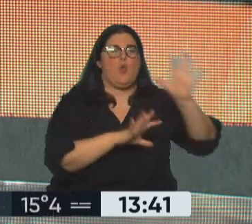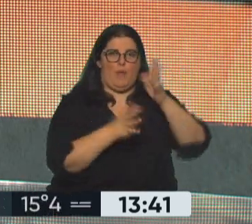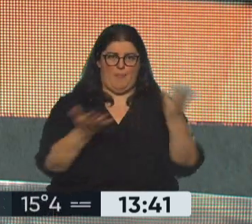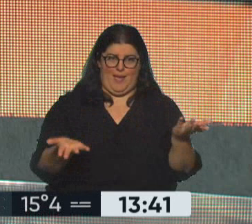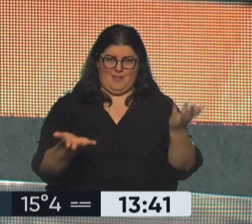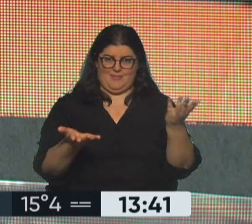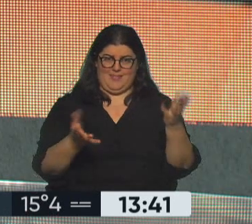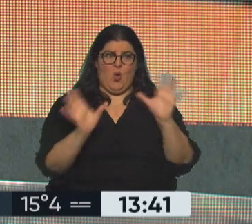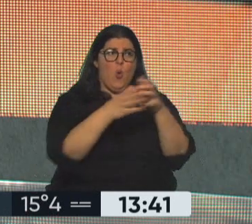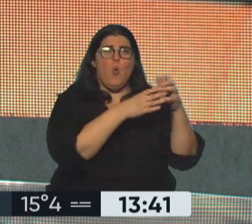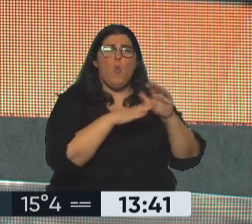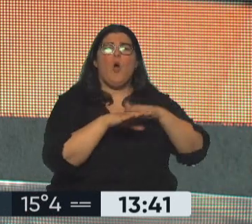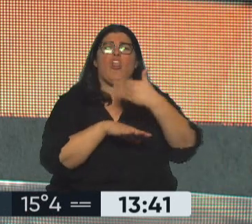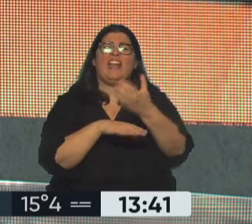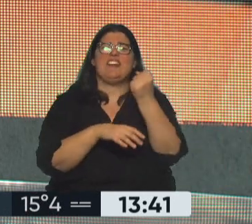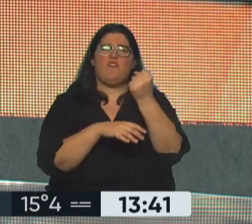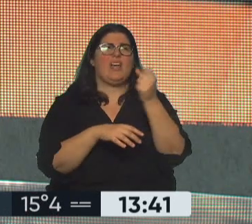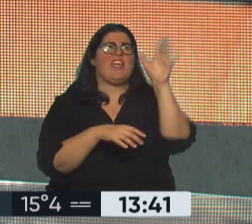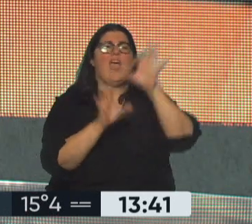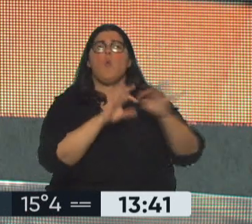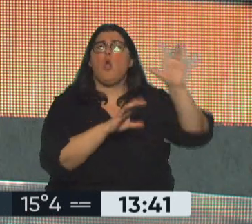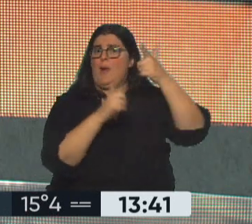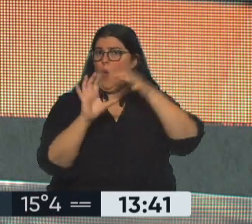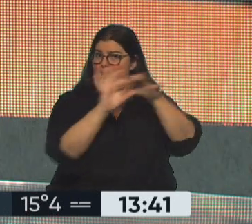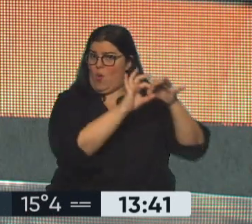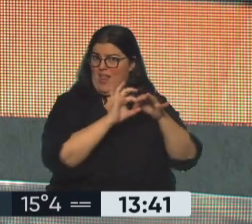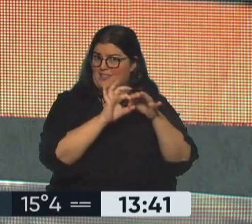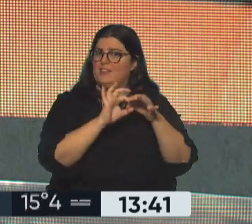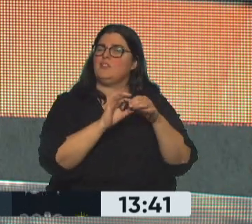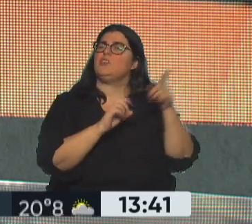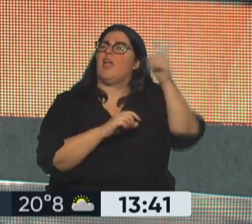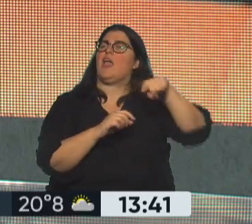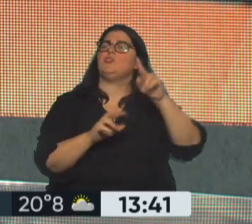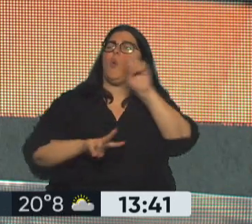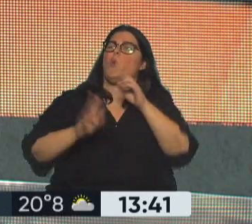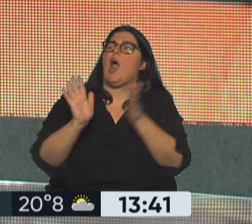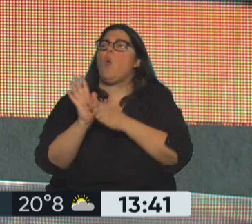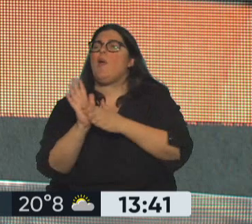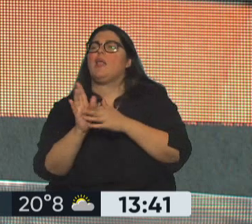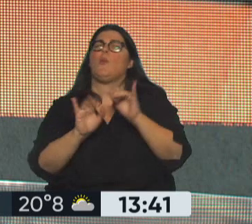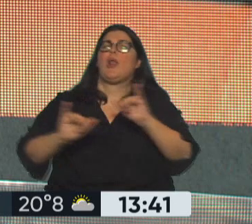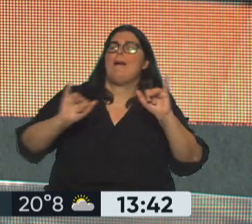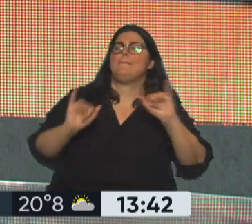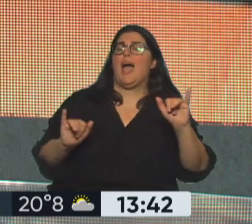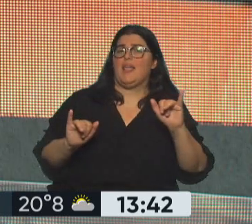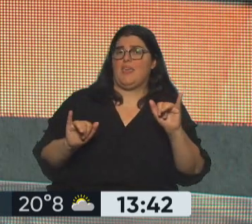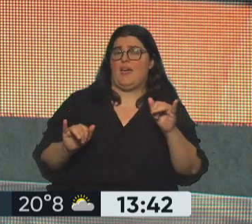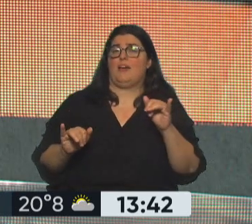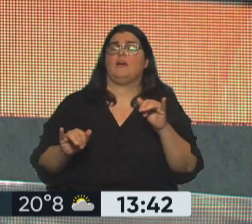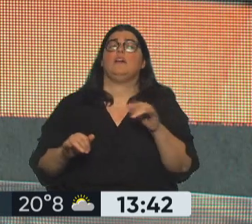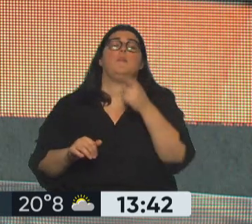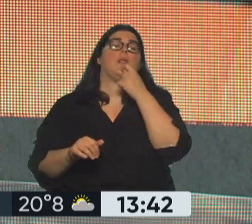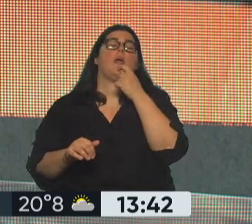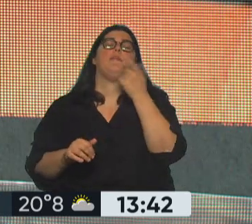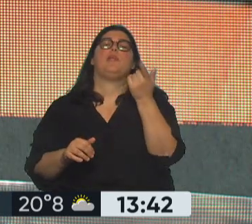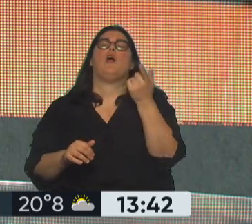derechas europeas no están unificadas, por lo tanto, también se sirven de este argumento como argumento de campaña, y quienes están más al extremo, por